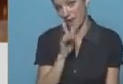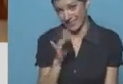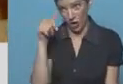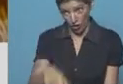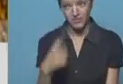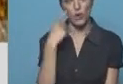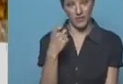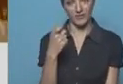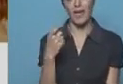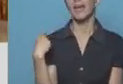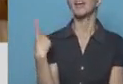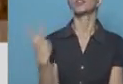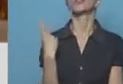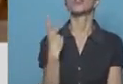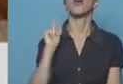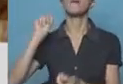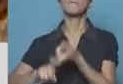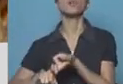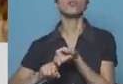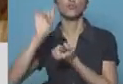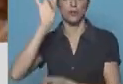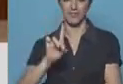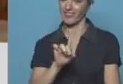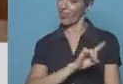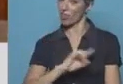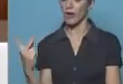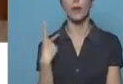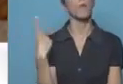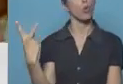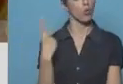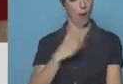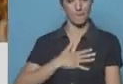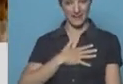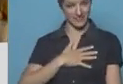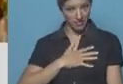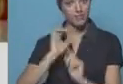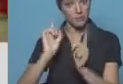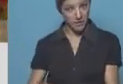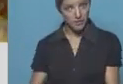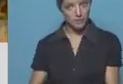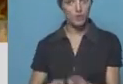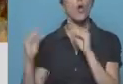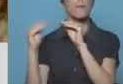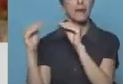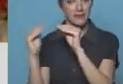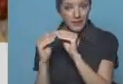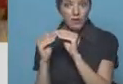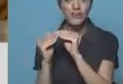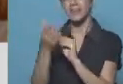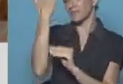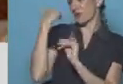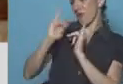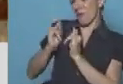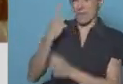no éramos marido y mujer solamente. Éramos 2 militantes, 2 compañeros que se conocieron muy jóvenes en